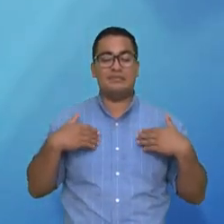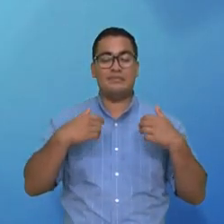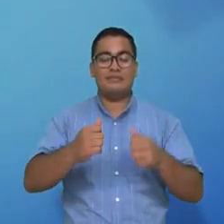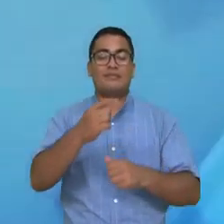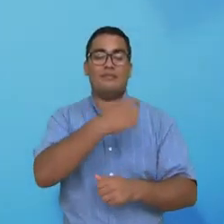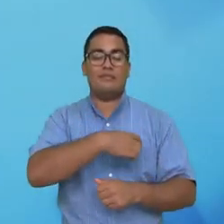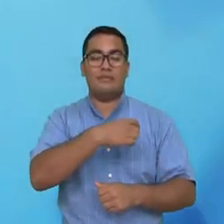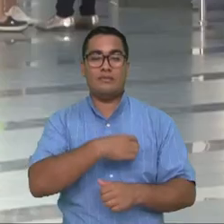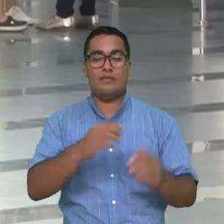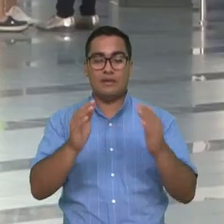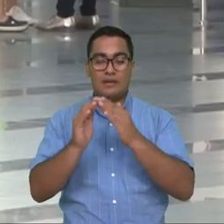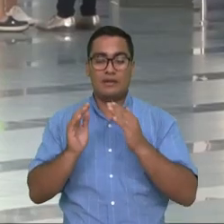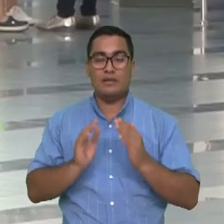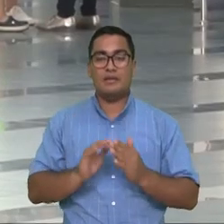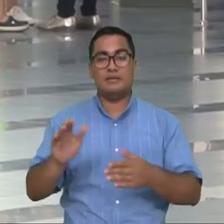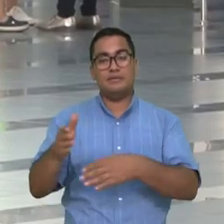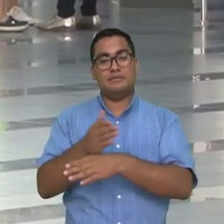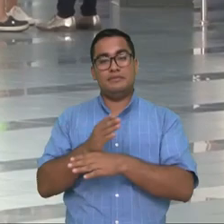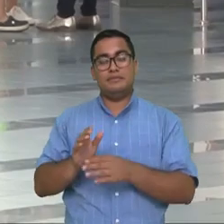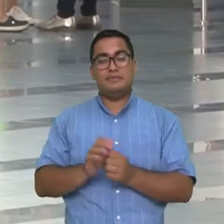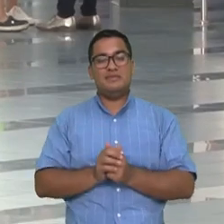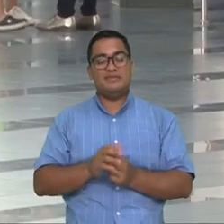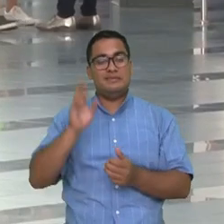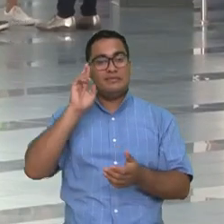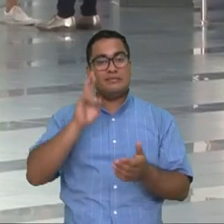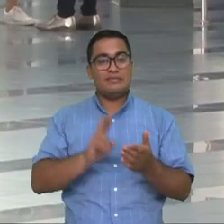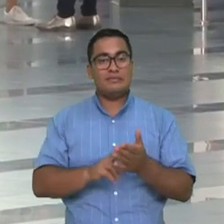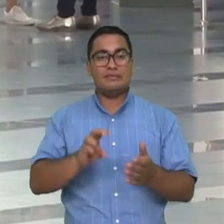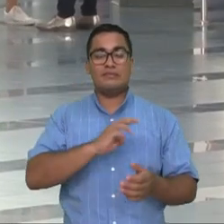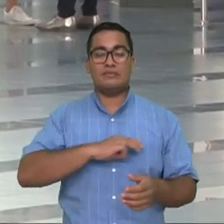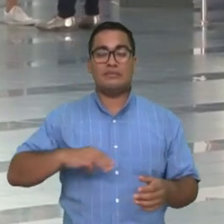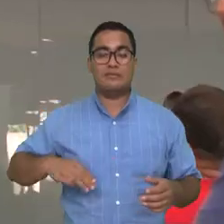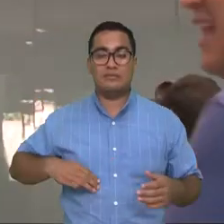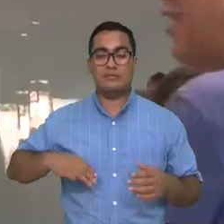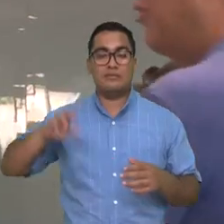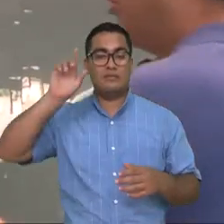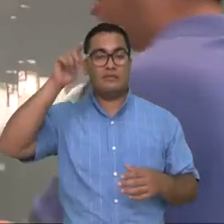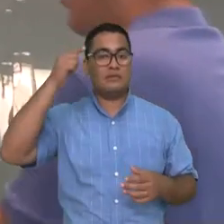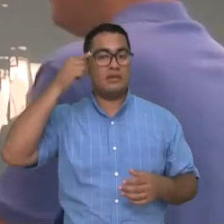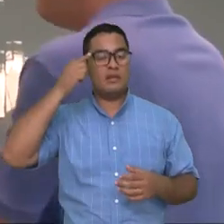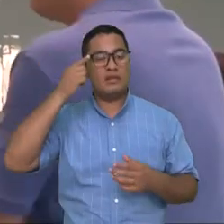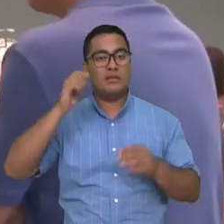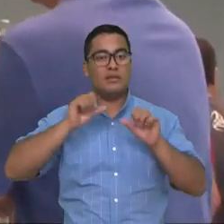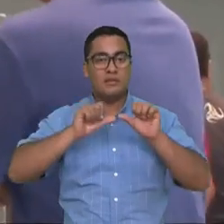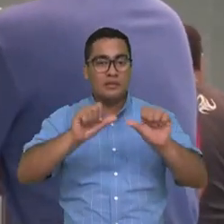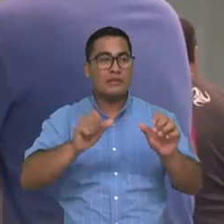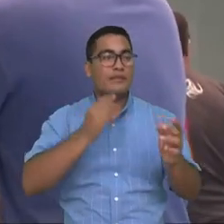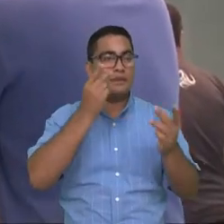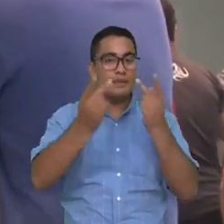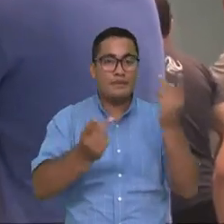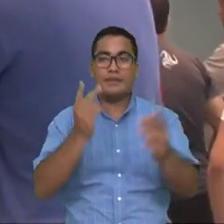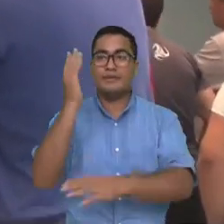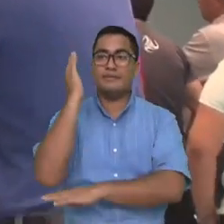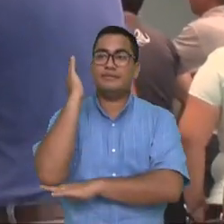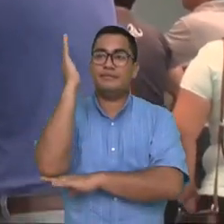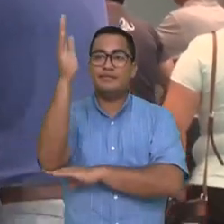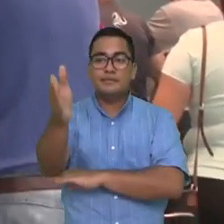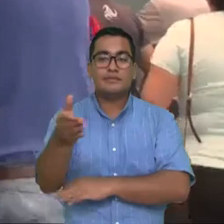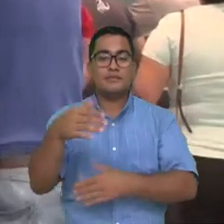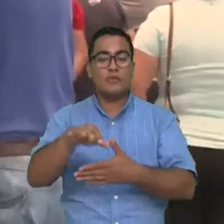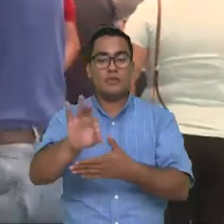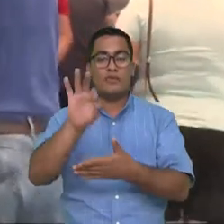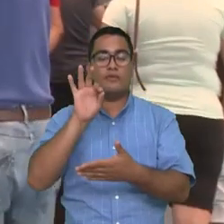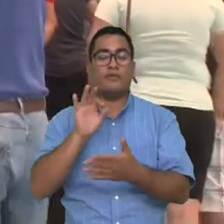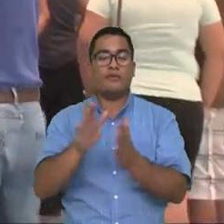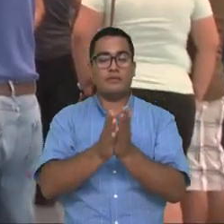escuelas, hogares y comunidades. Recordó que la ministra de Gobernación continúa visitando los puestos fronterizos y las oficinas de